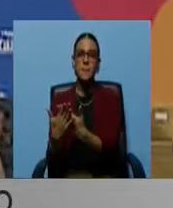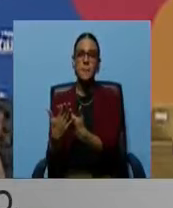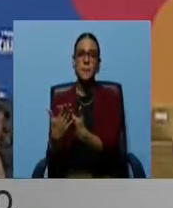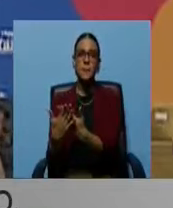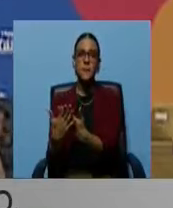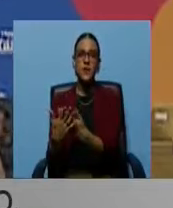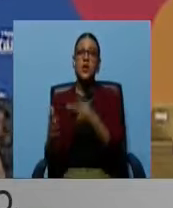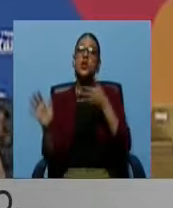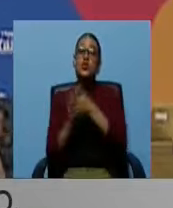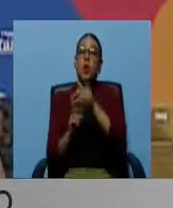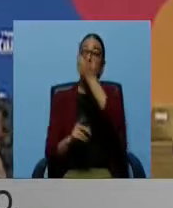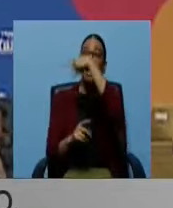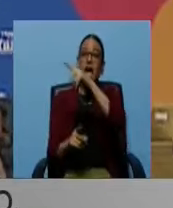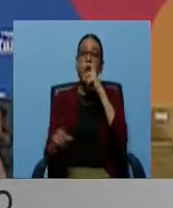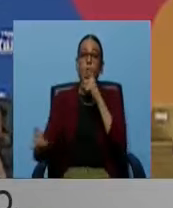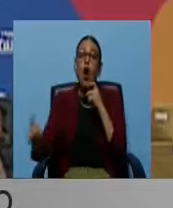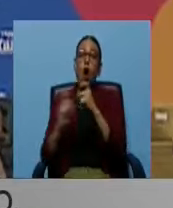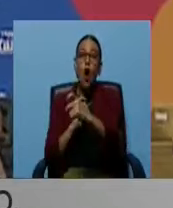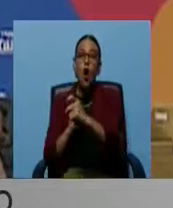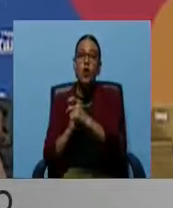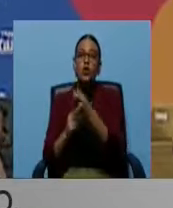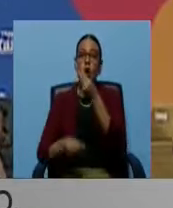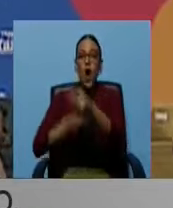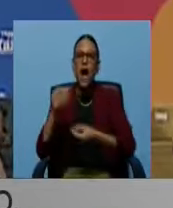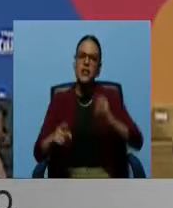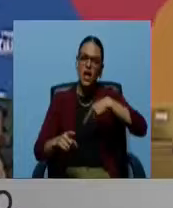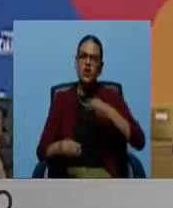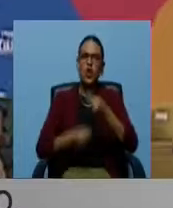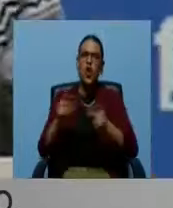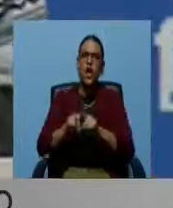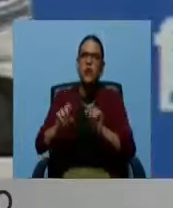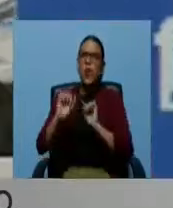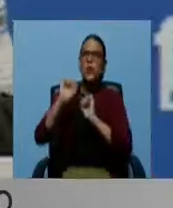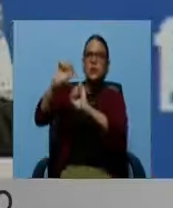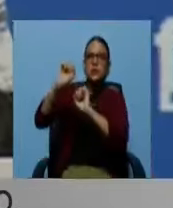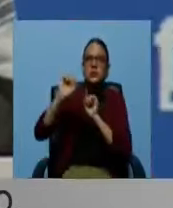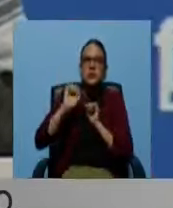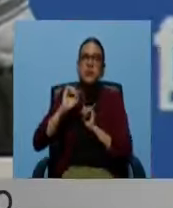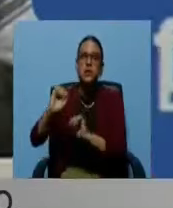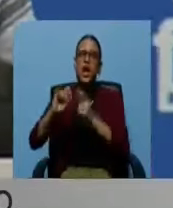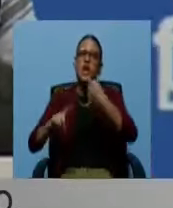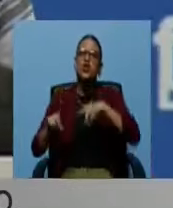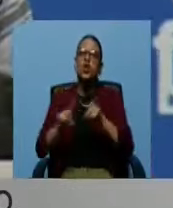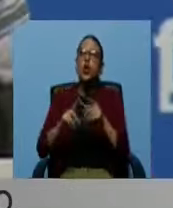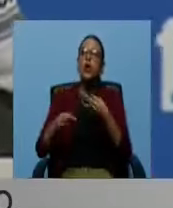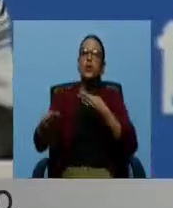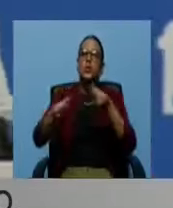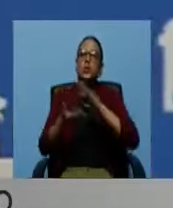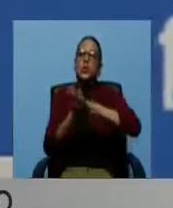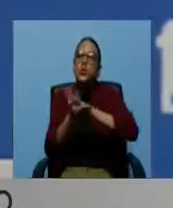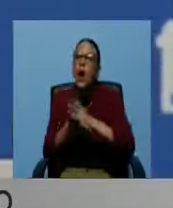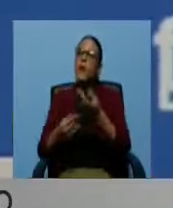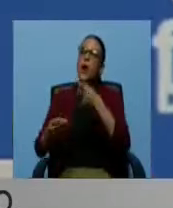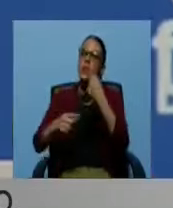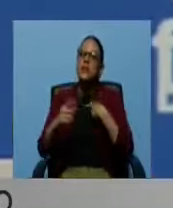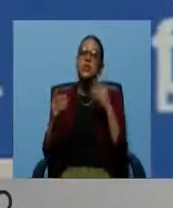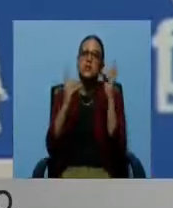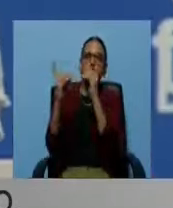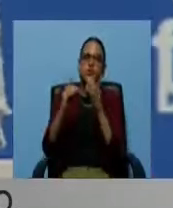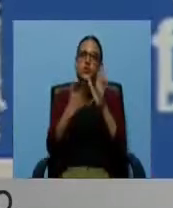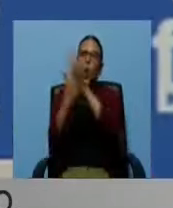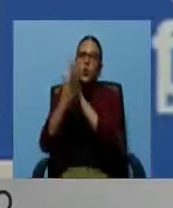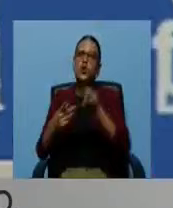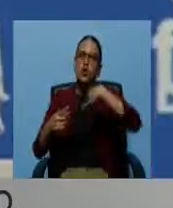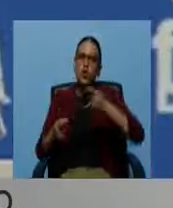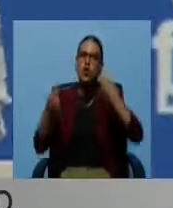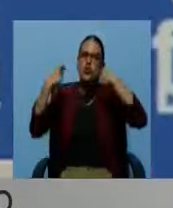frente a ese discurso de odio, lo que tratamos es de poner paños calientes, tratamos de negociar con el fascismo, tratamos de